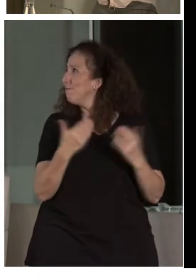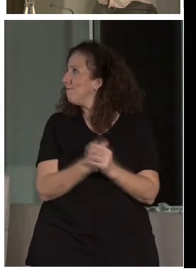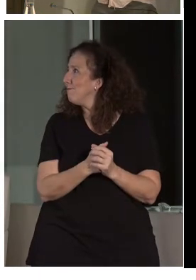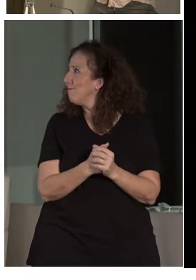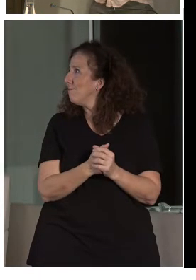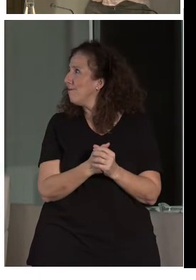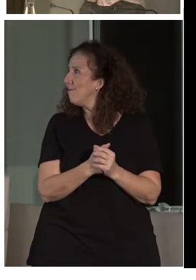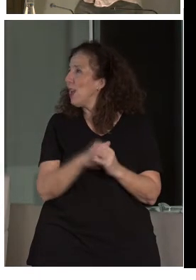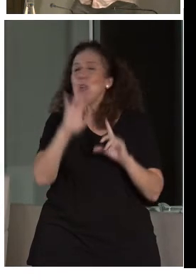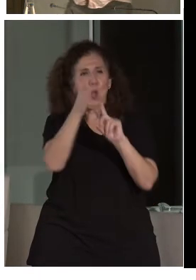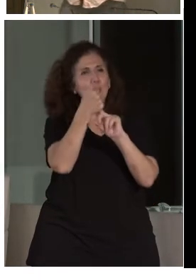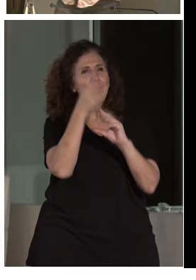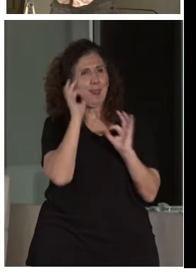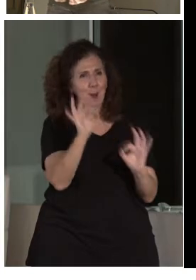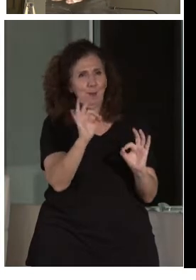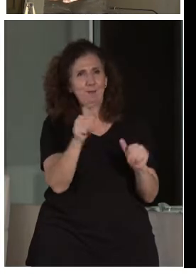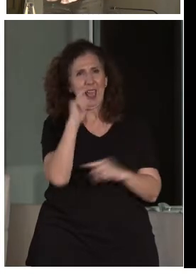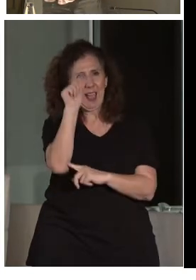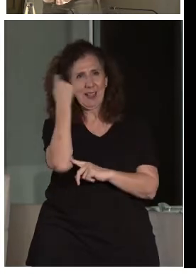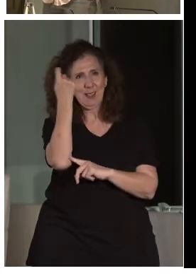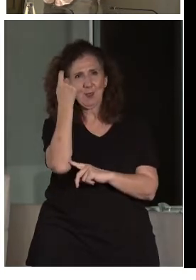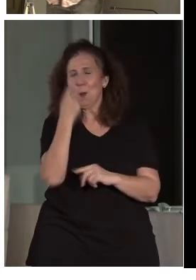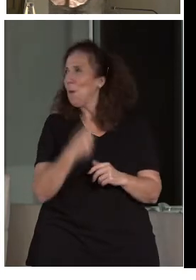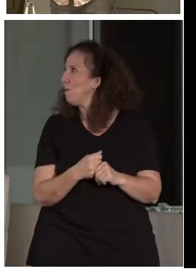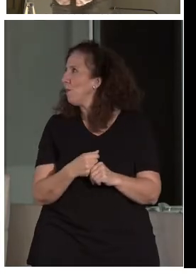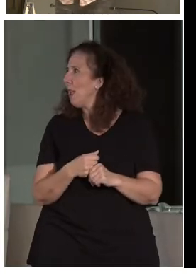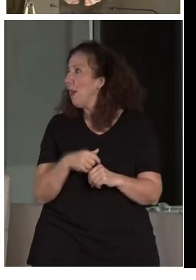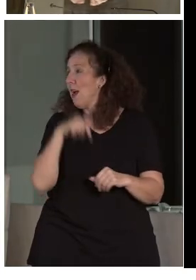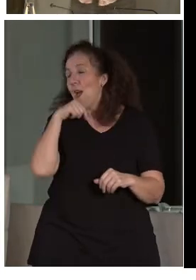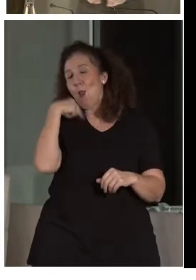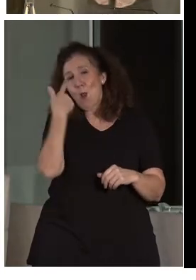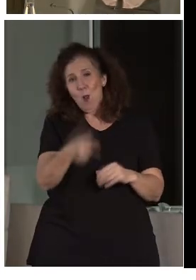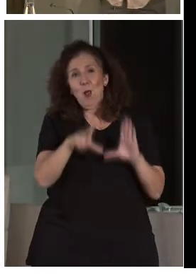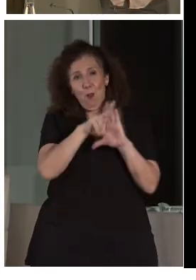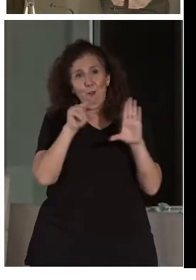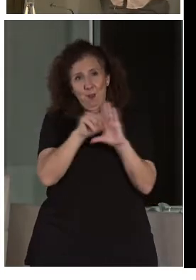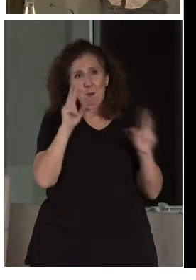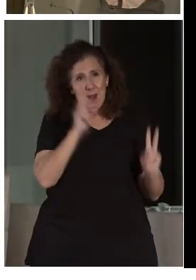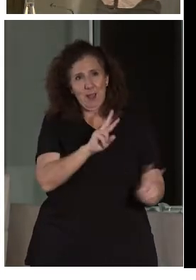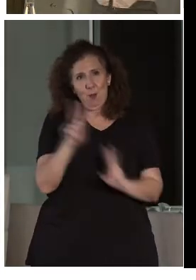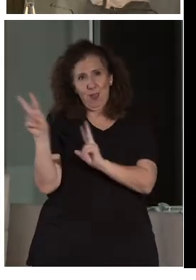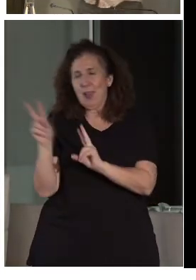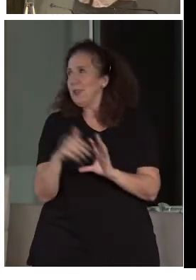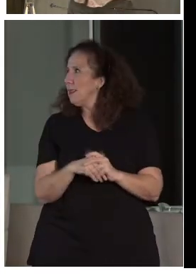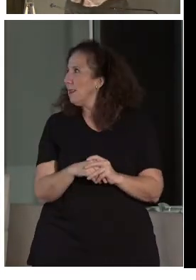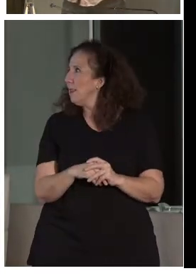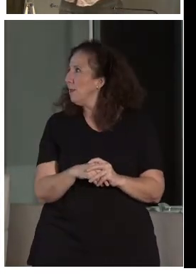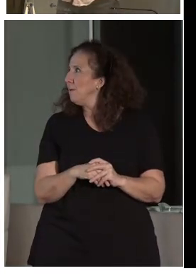Hicieron posible lo imposible, ¿vale? Aquí viene otro vídeo que los pongo luego, ya veréis que viene contextualizado.